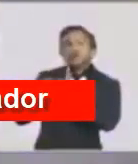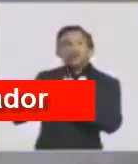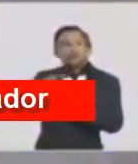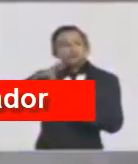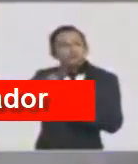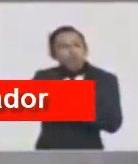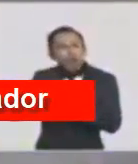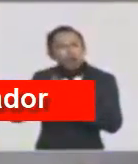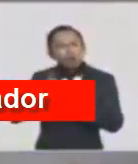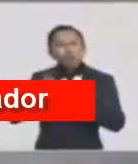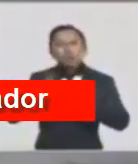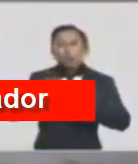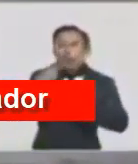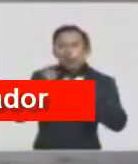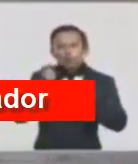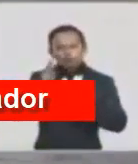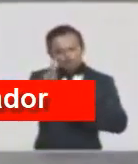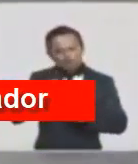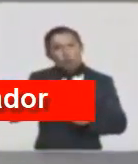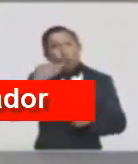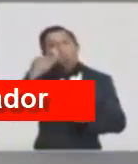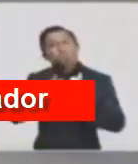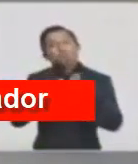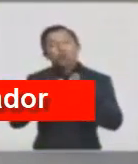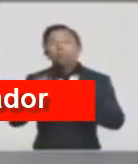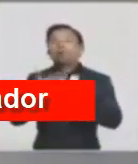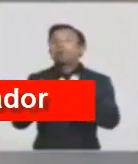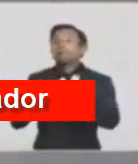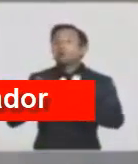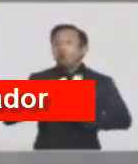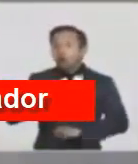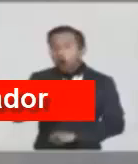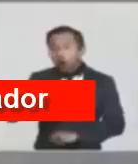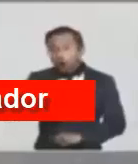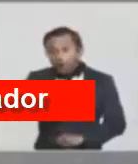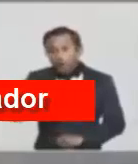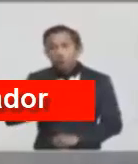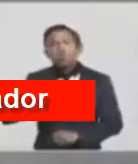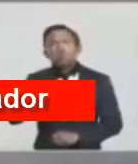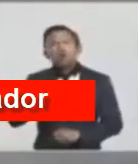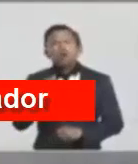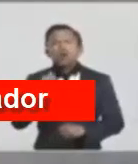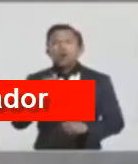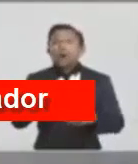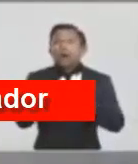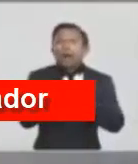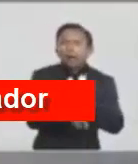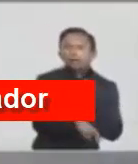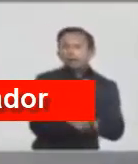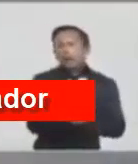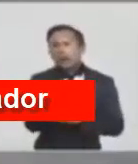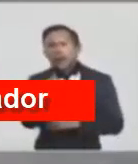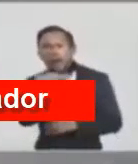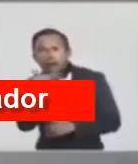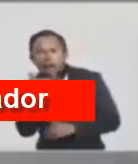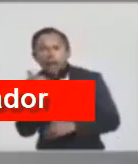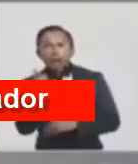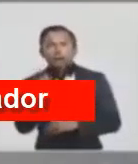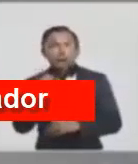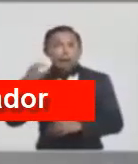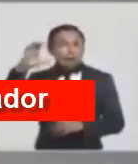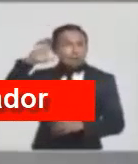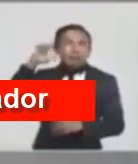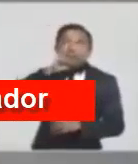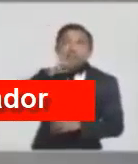a lo mejor, respondido a una o dos de los cuestionamientos que se le hicieron. Yo lo hubiera hecho eso, pero bueno, yo no soy